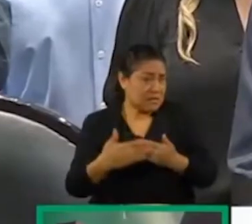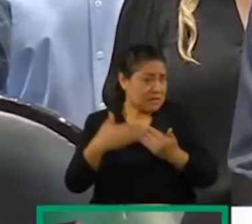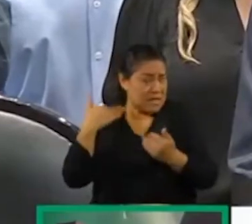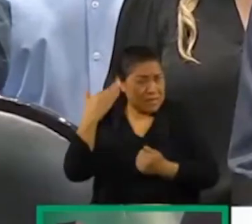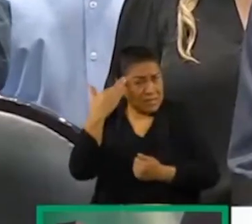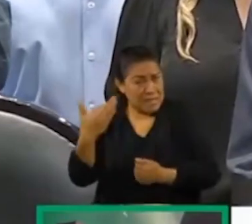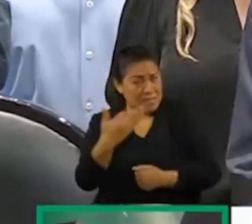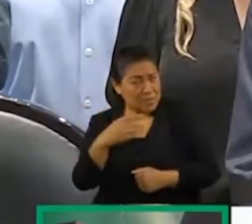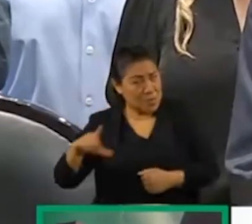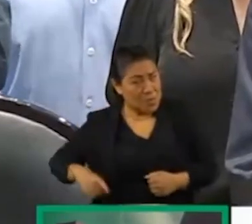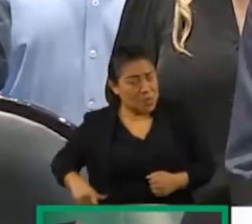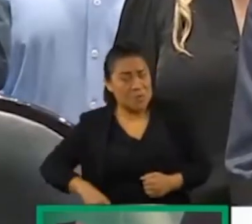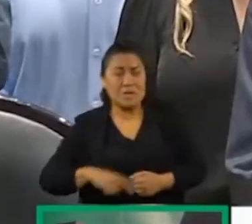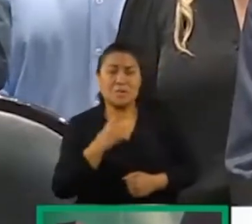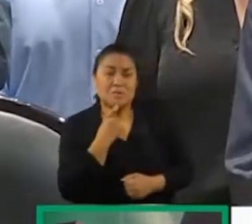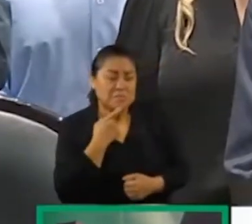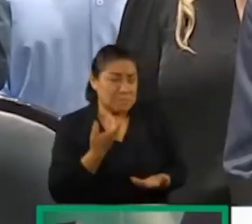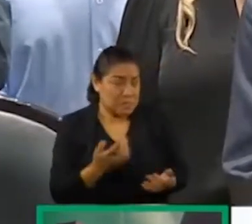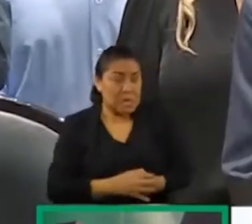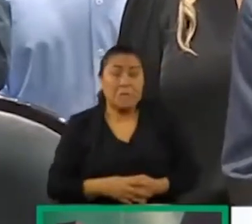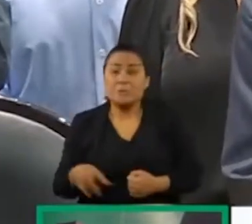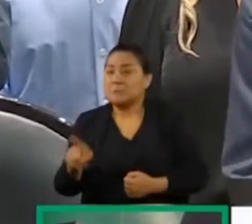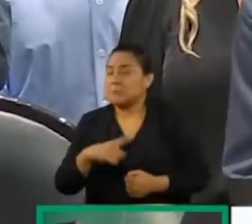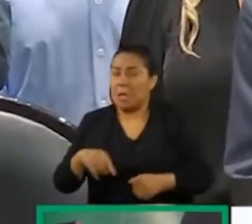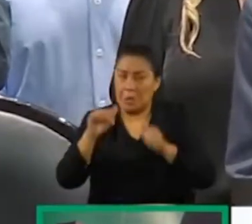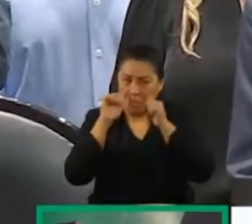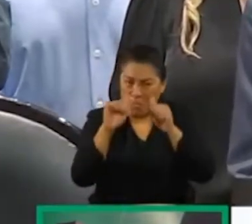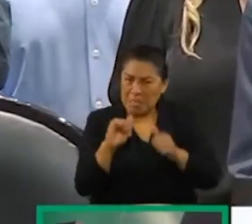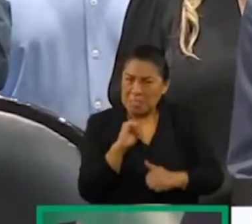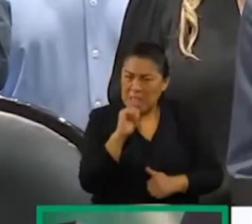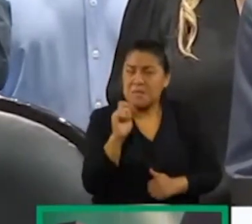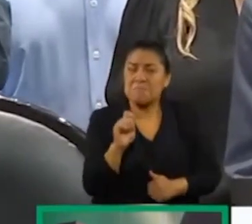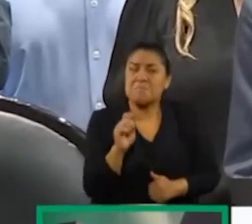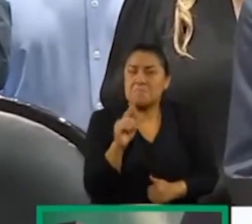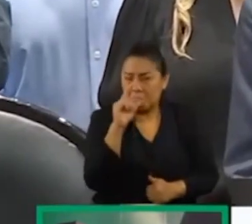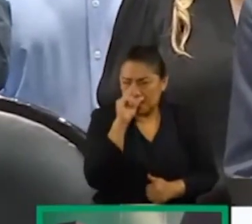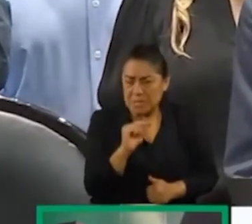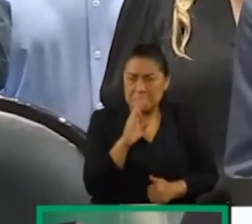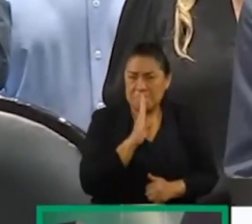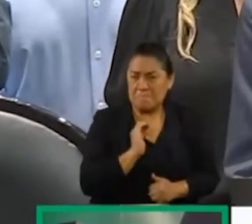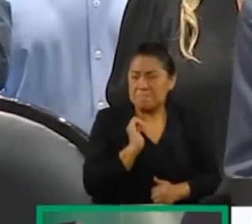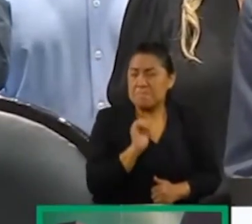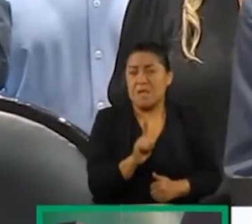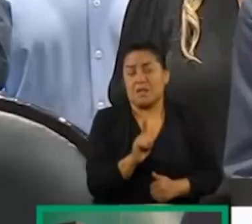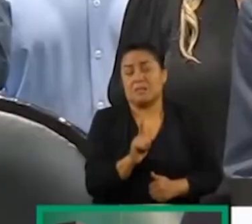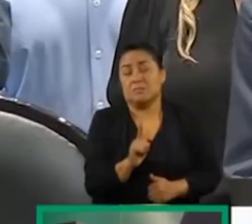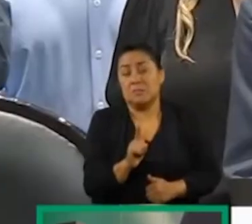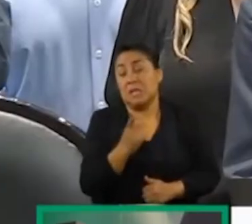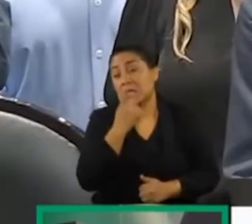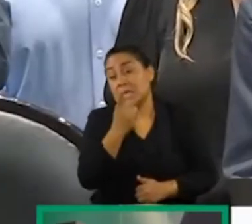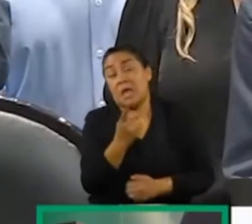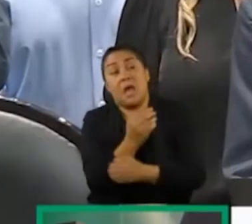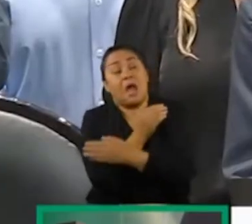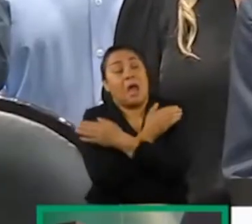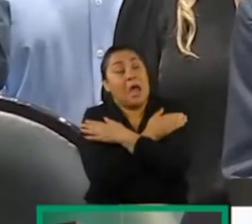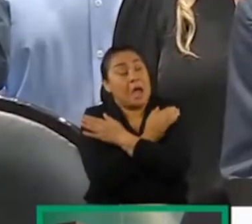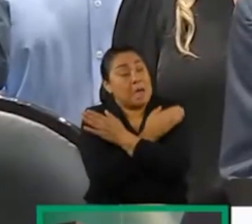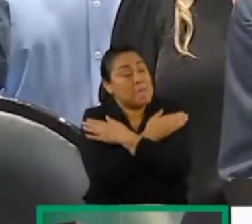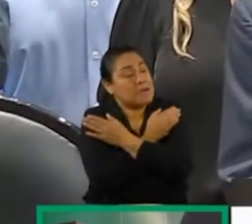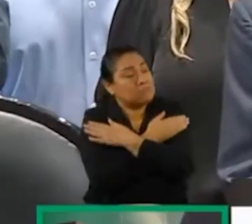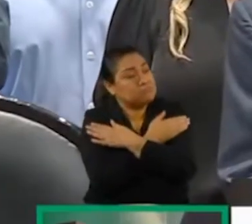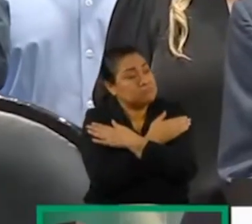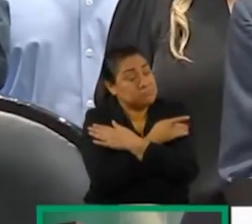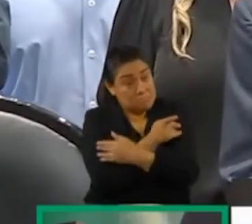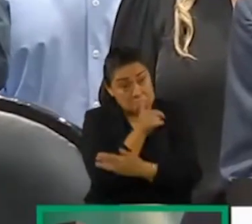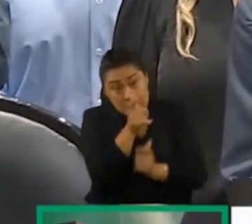hacen cargo de su fallida estrategia de abrazos a los que dan